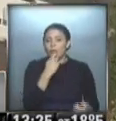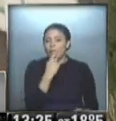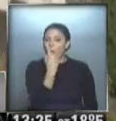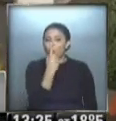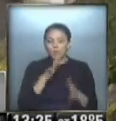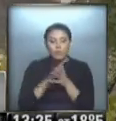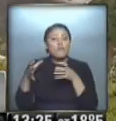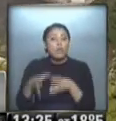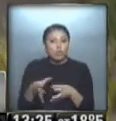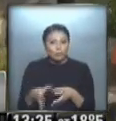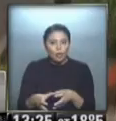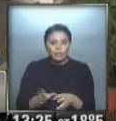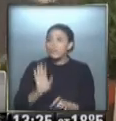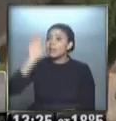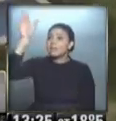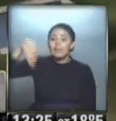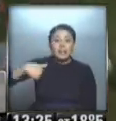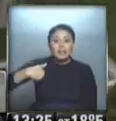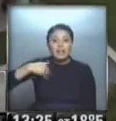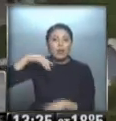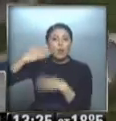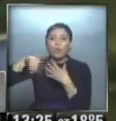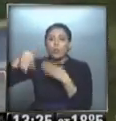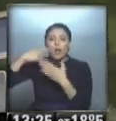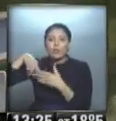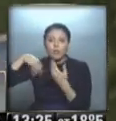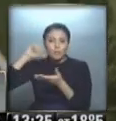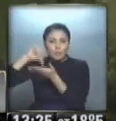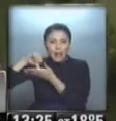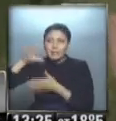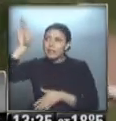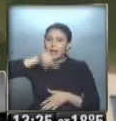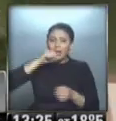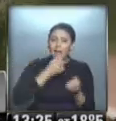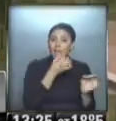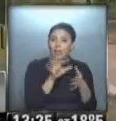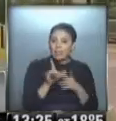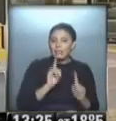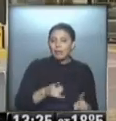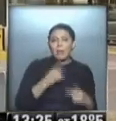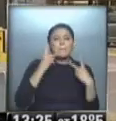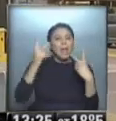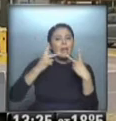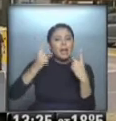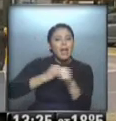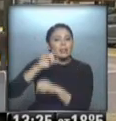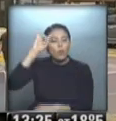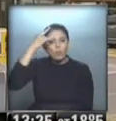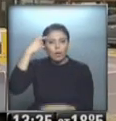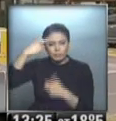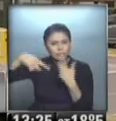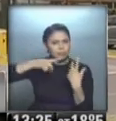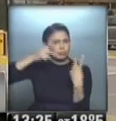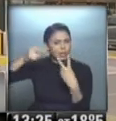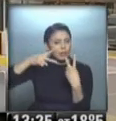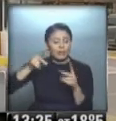ligada al fútbol, para traer jugadores de fútbol y venderlos también, y se habla de muchos viajes a Uruguay. Este es un punto muy importante.